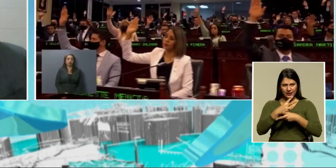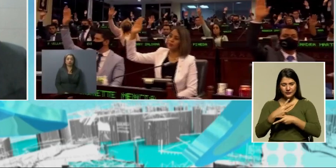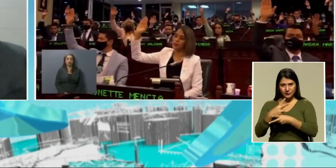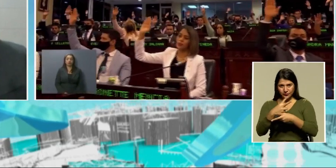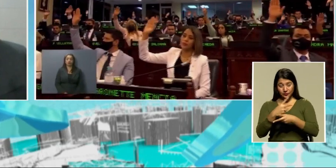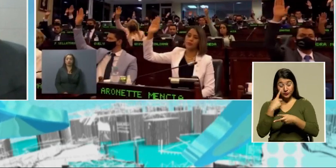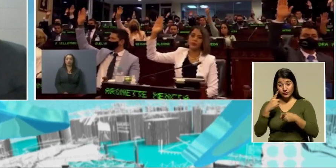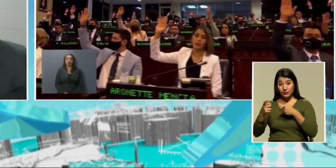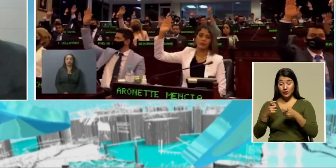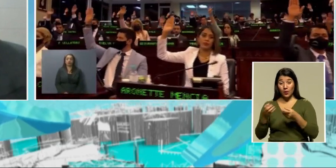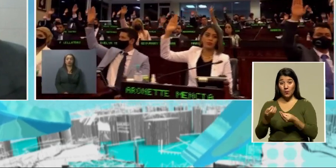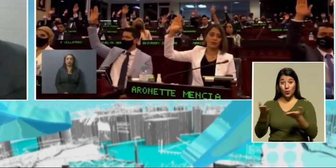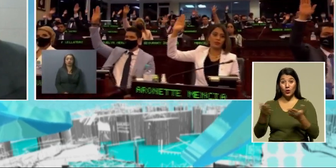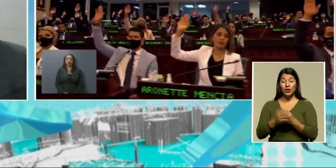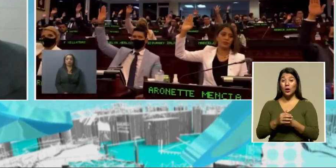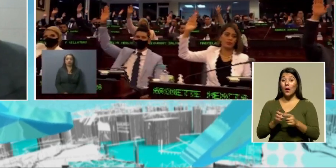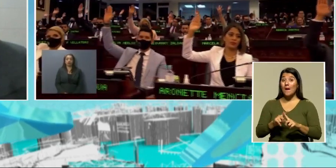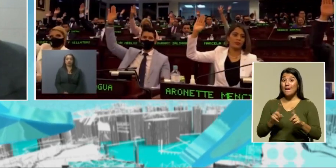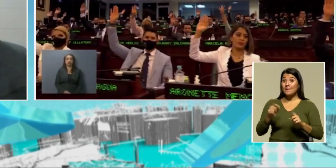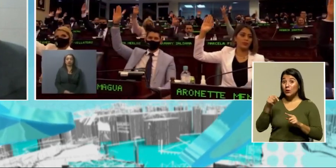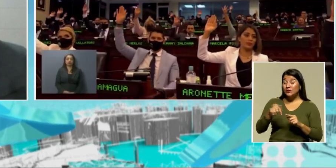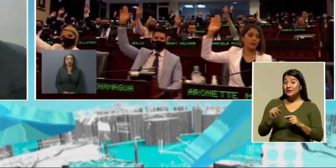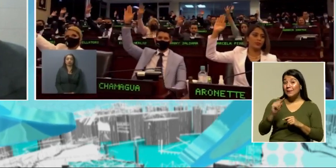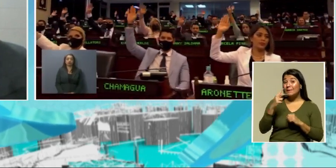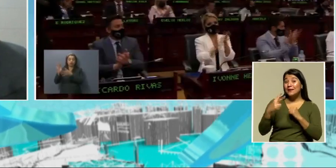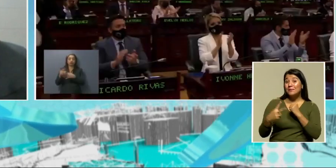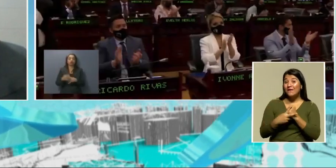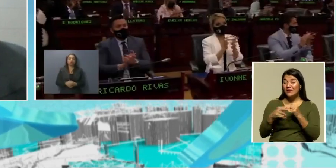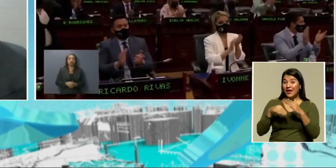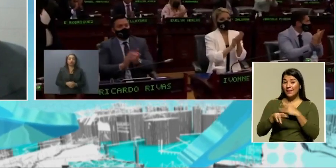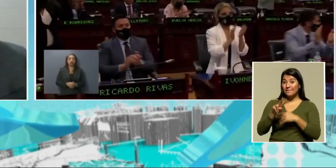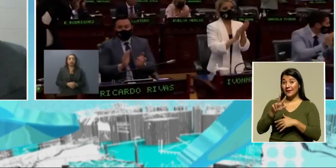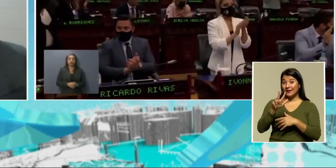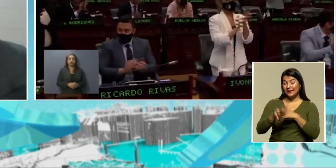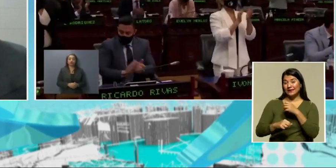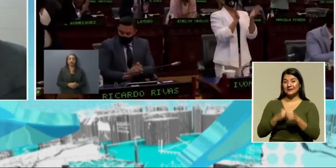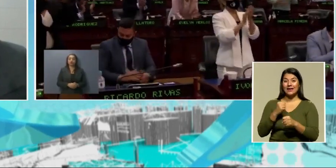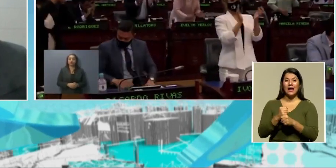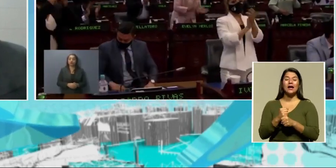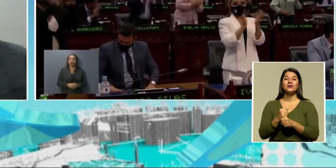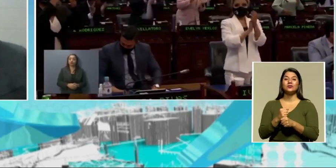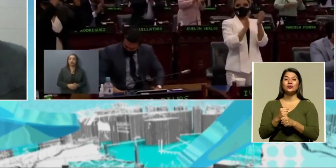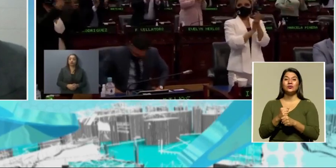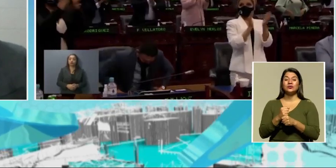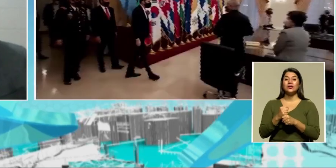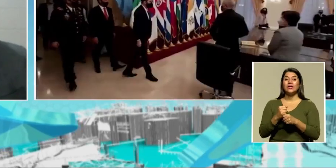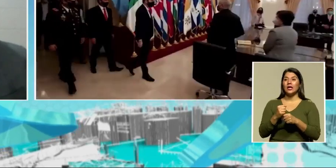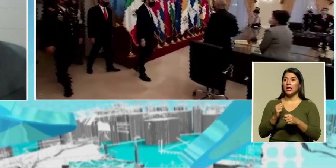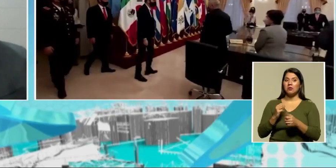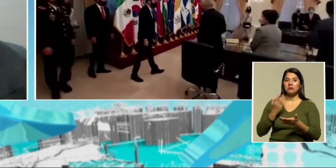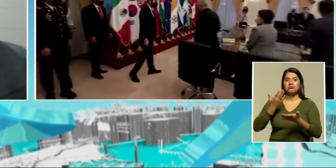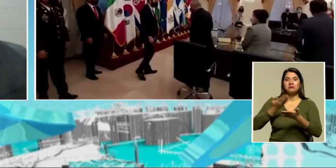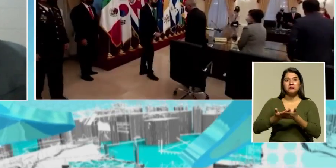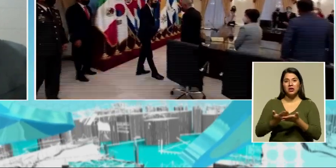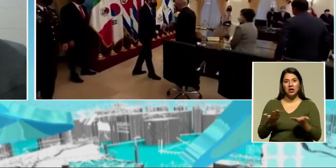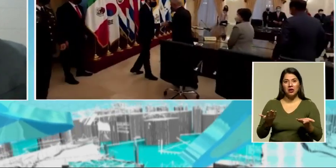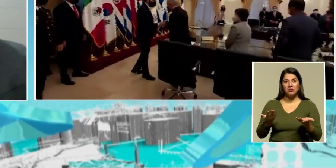pública, pero esta es la primera vez en 23 años en las que se monta deliberadamente un